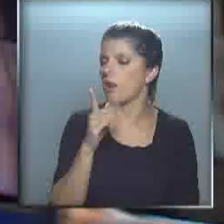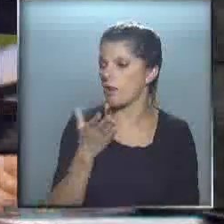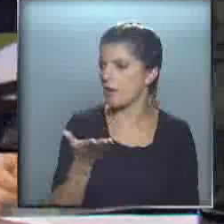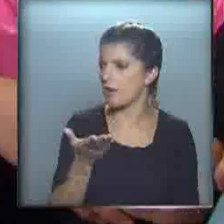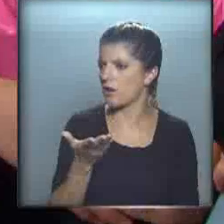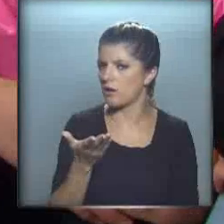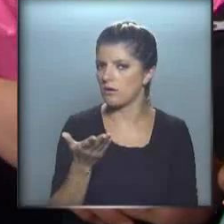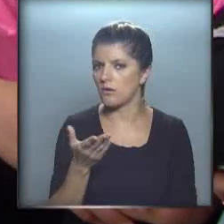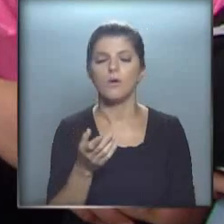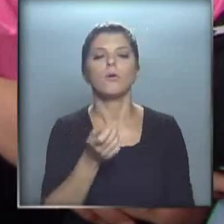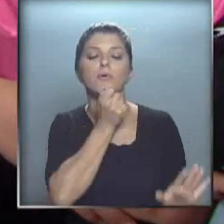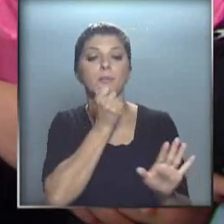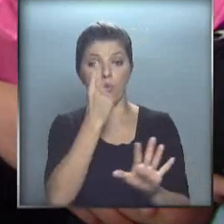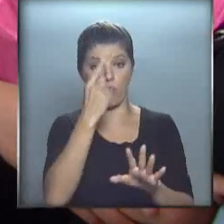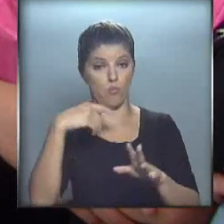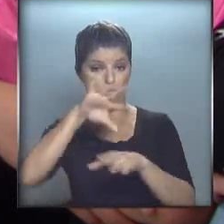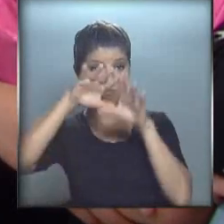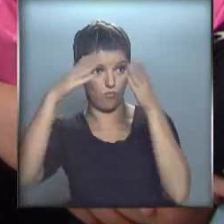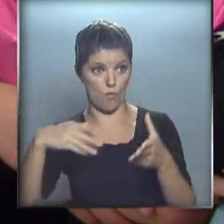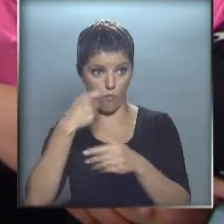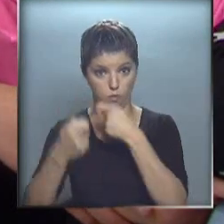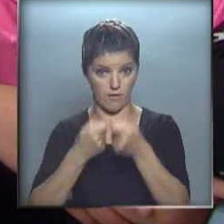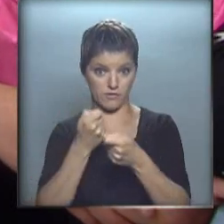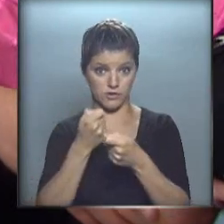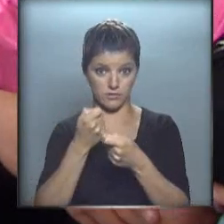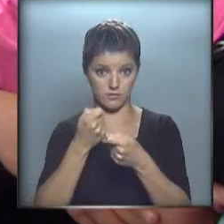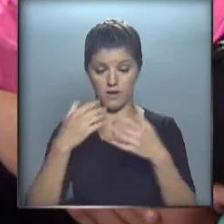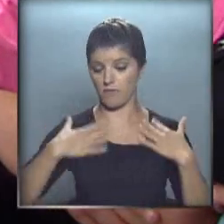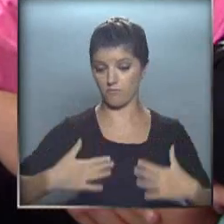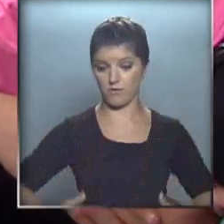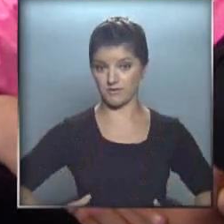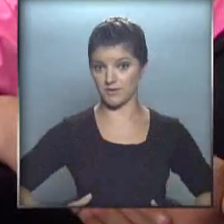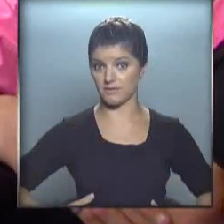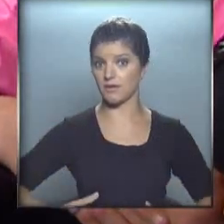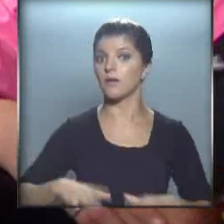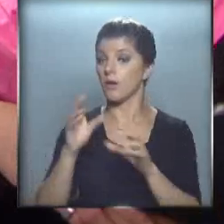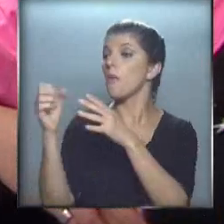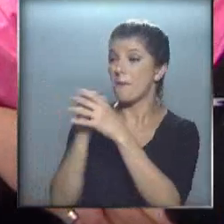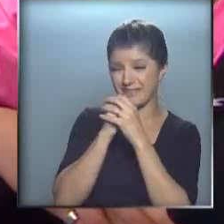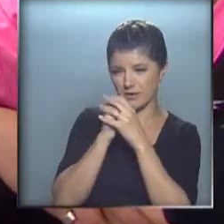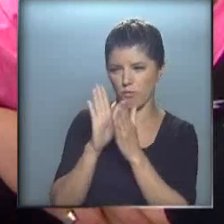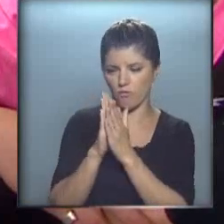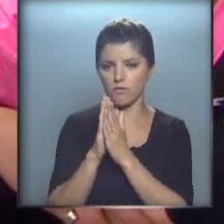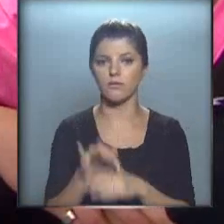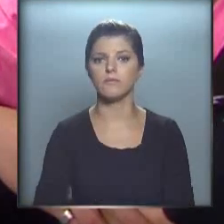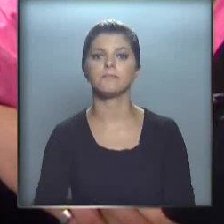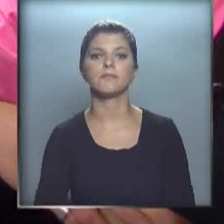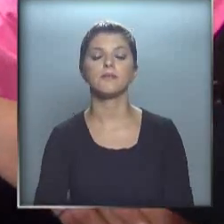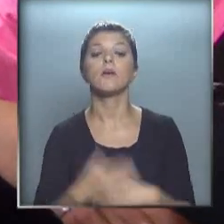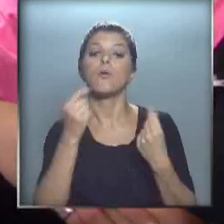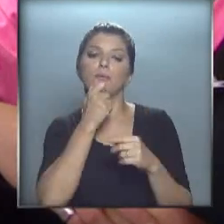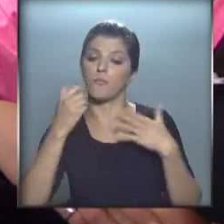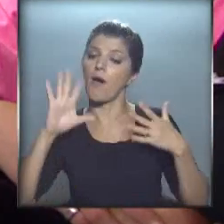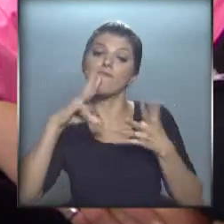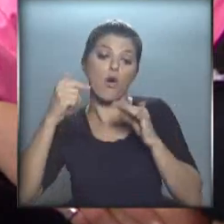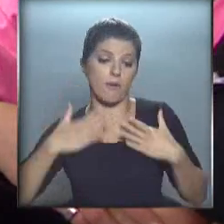que... En un boliche hay que ir de distintas formas vestido. Acerca el micrófono. Acerca. Ahí. Sí. Bueno, hay que ir de una tal